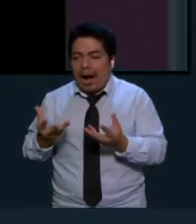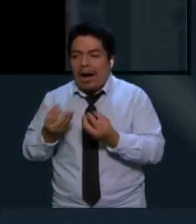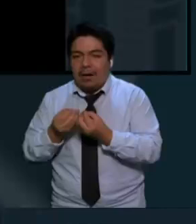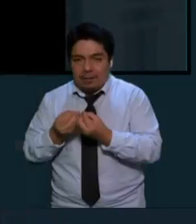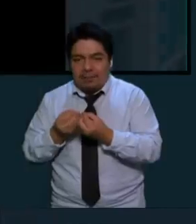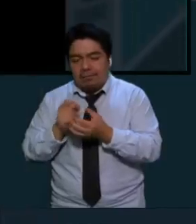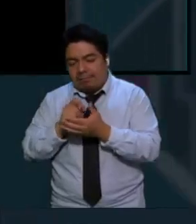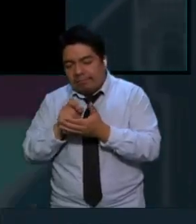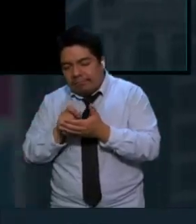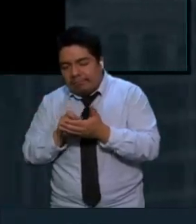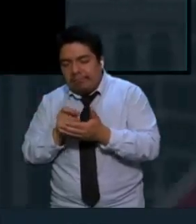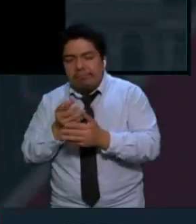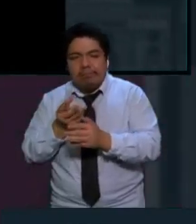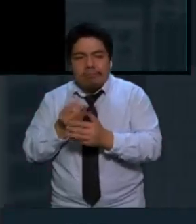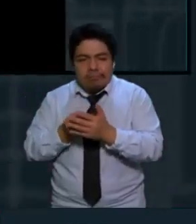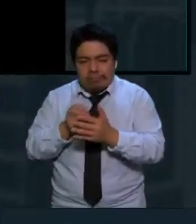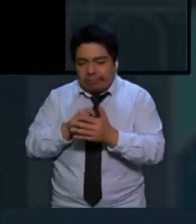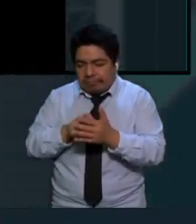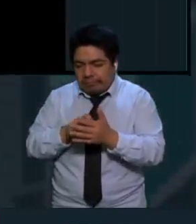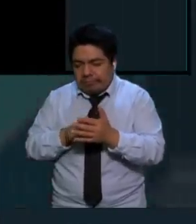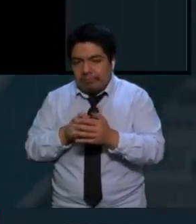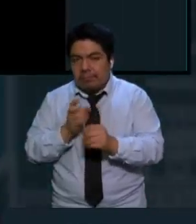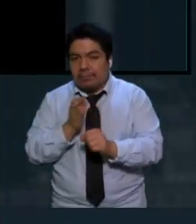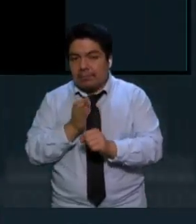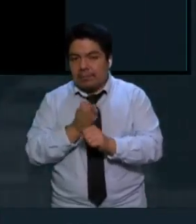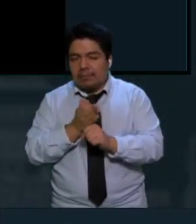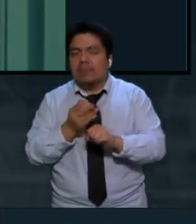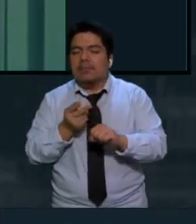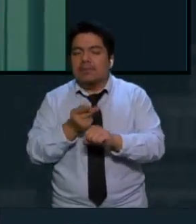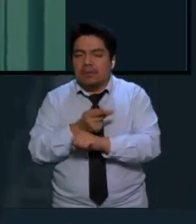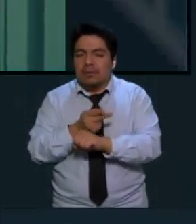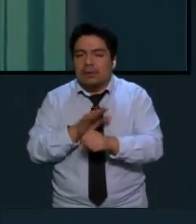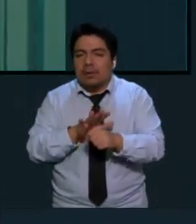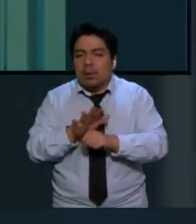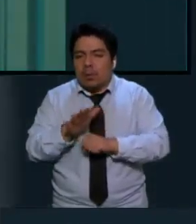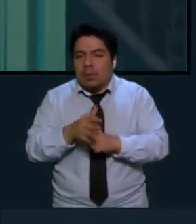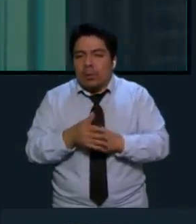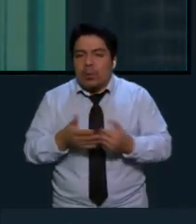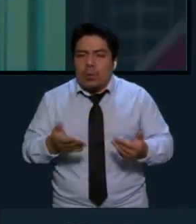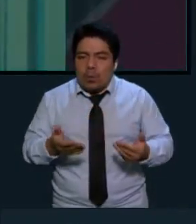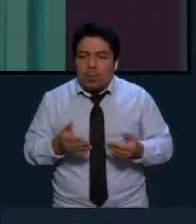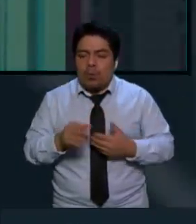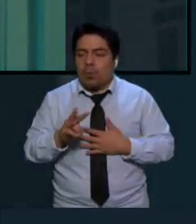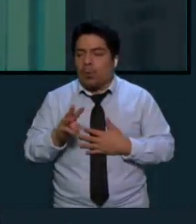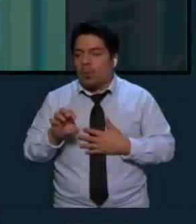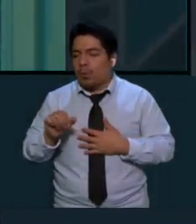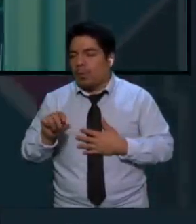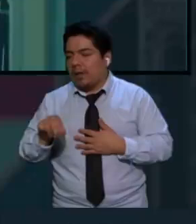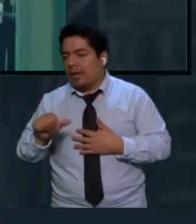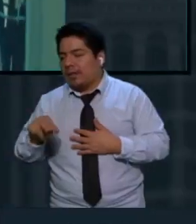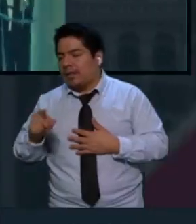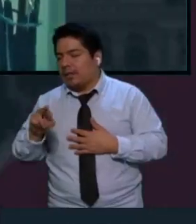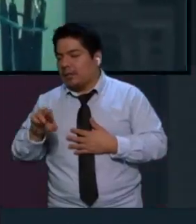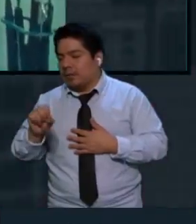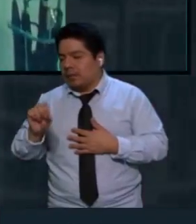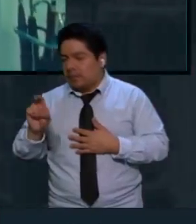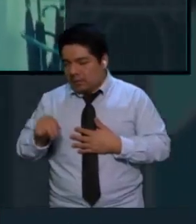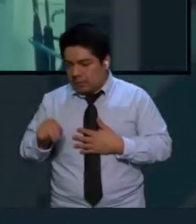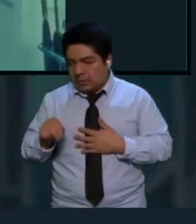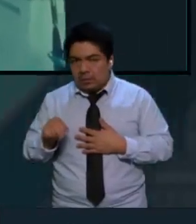guiones, las adaptaciones, ¿no? Y ahora algo que ha pasado es que Wes Anderson ya llevó a un extremo